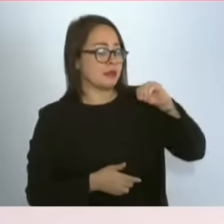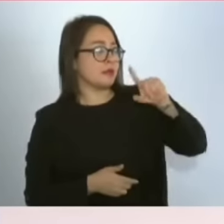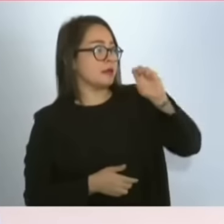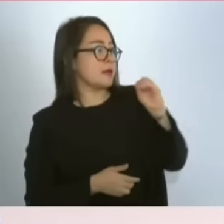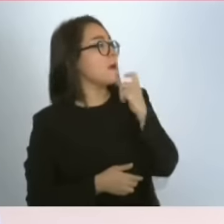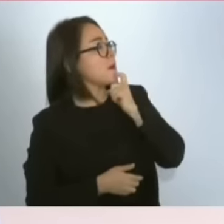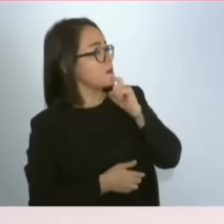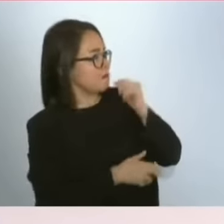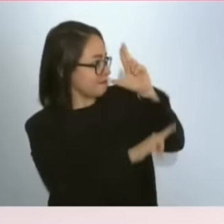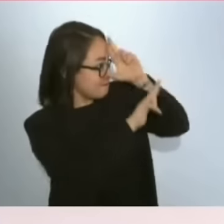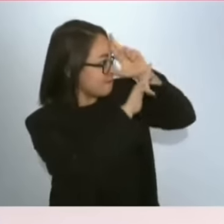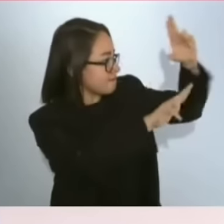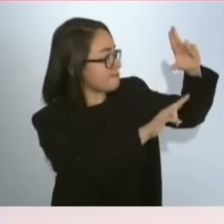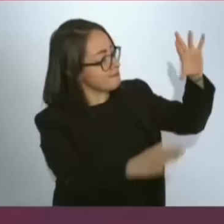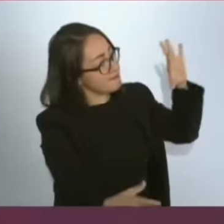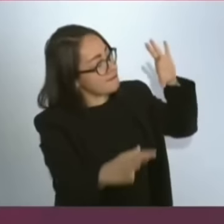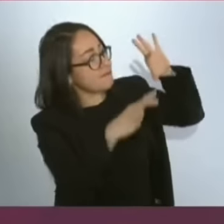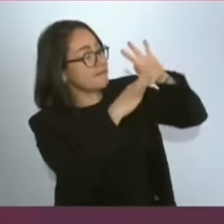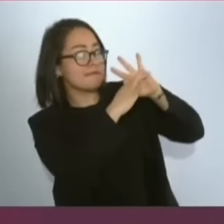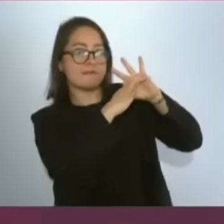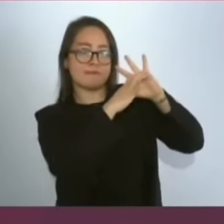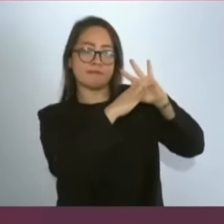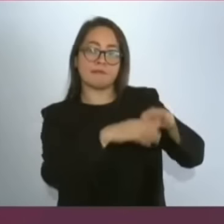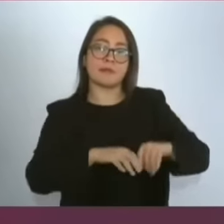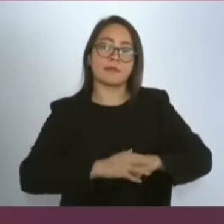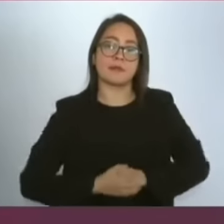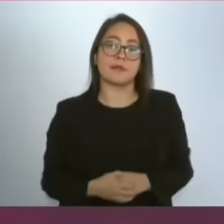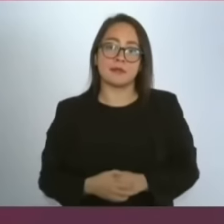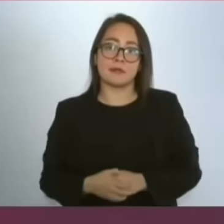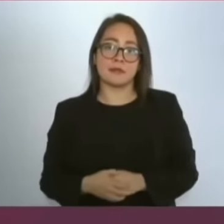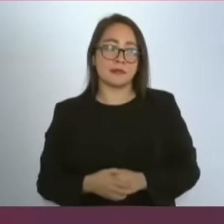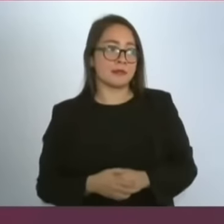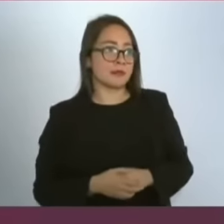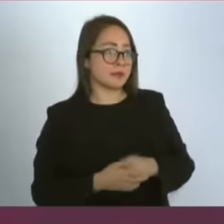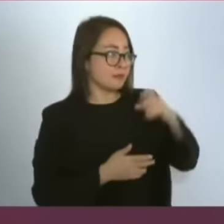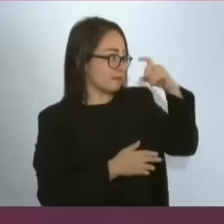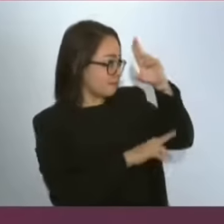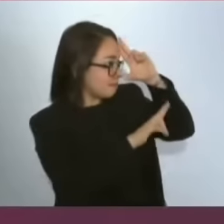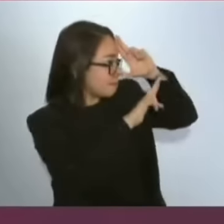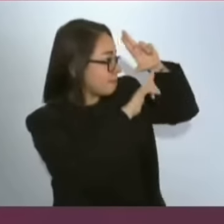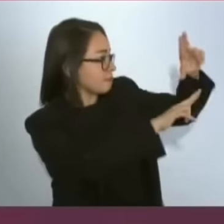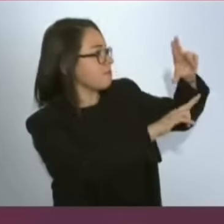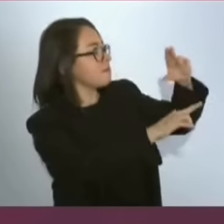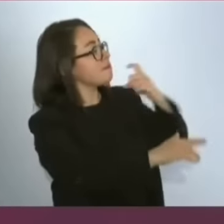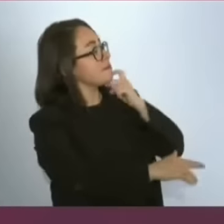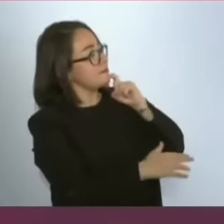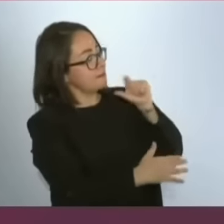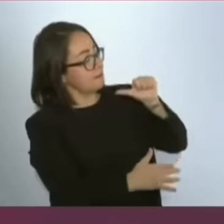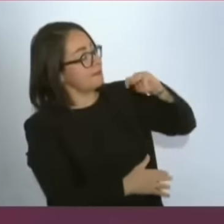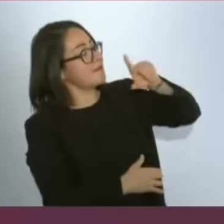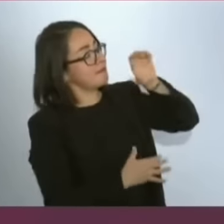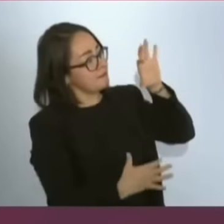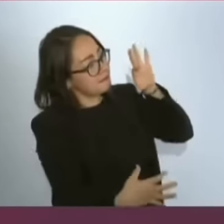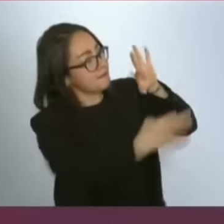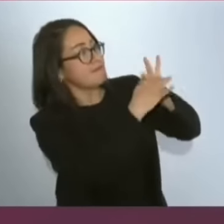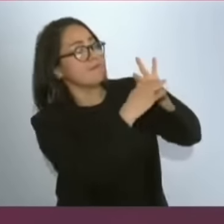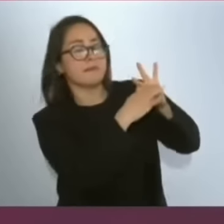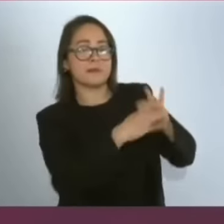impulsó a los Flores Magón. Esta fue la herencia